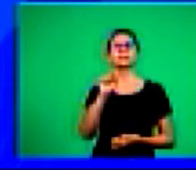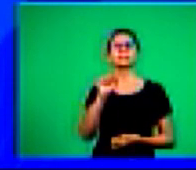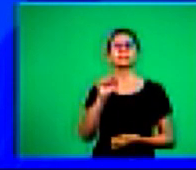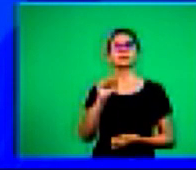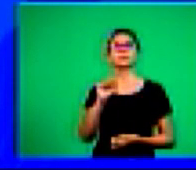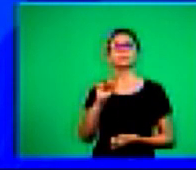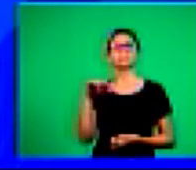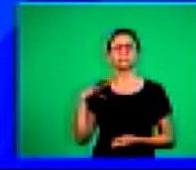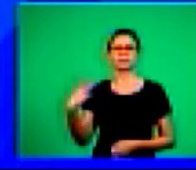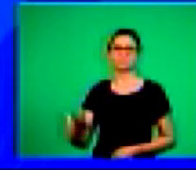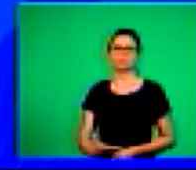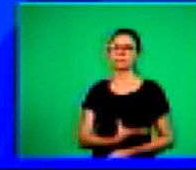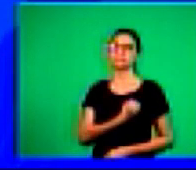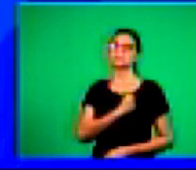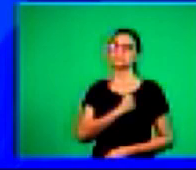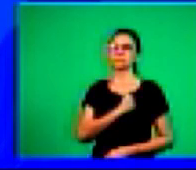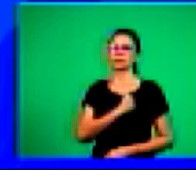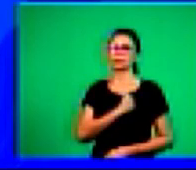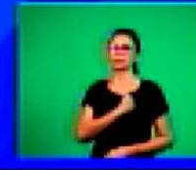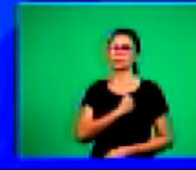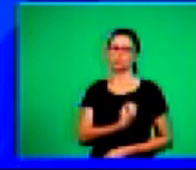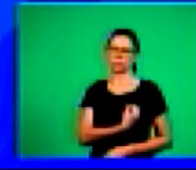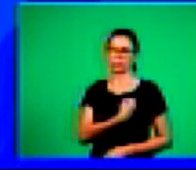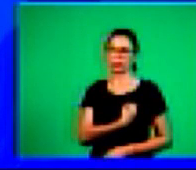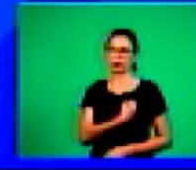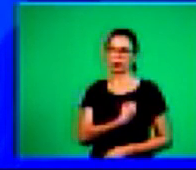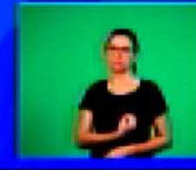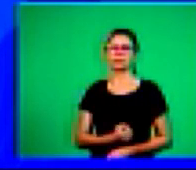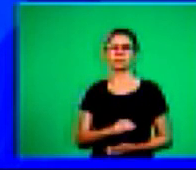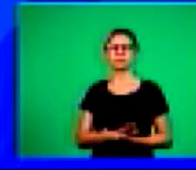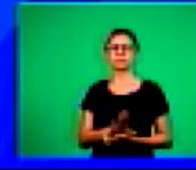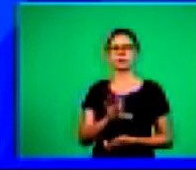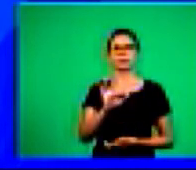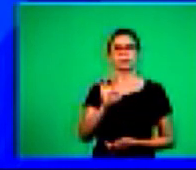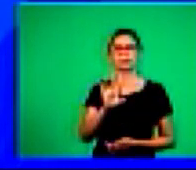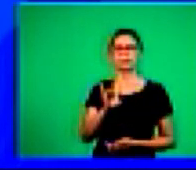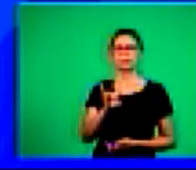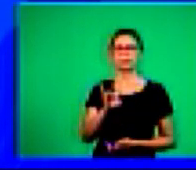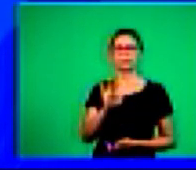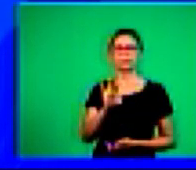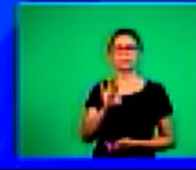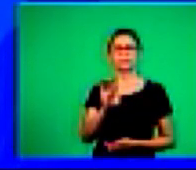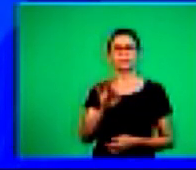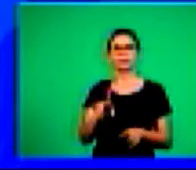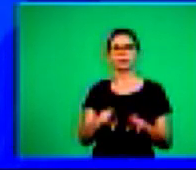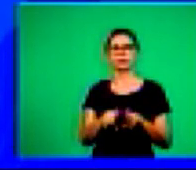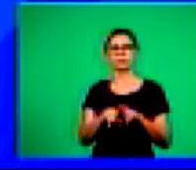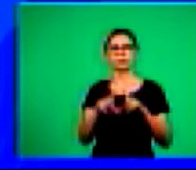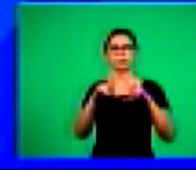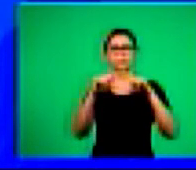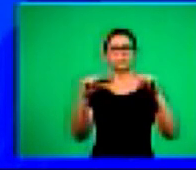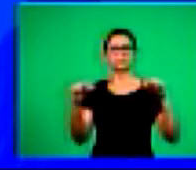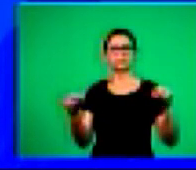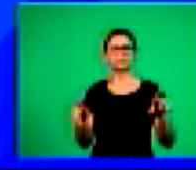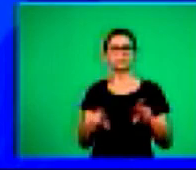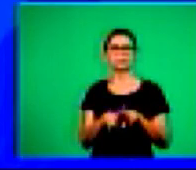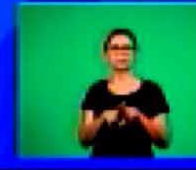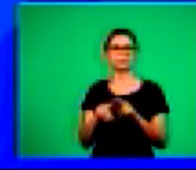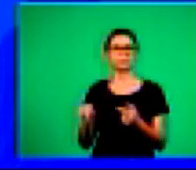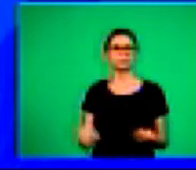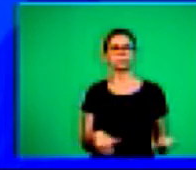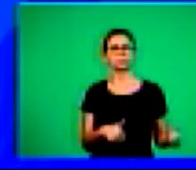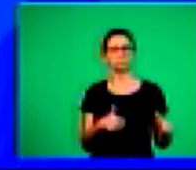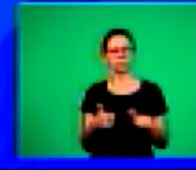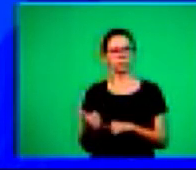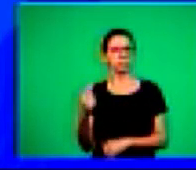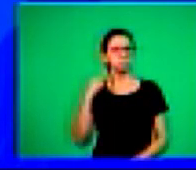una obra de salvación de viva de vidas como en brasilia en el distrito federal también en amparo de la sierra